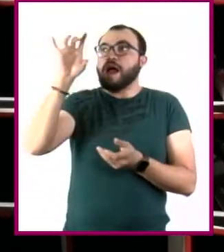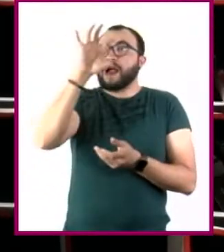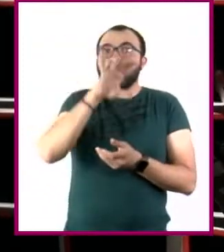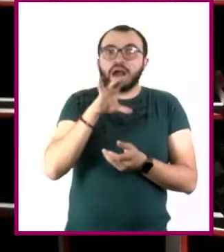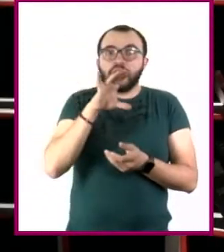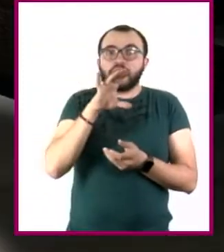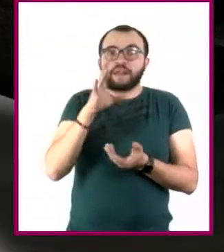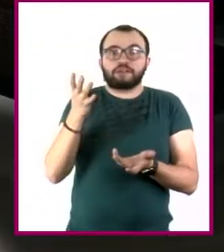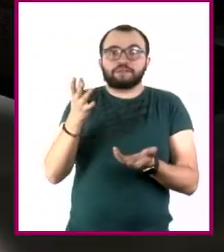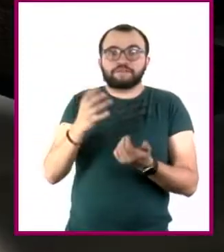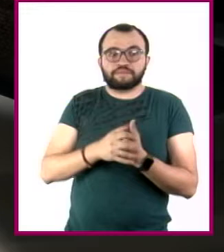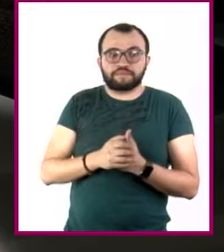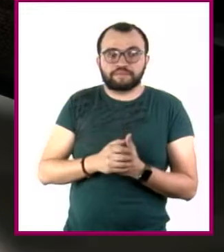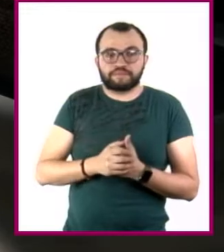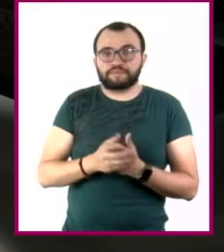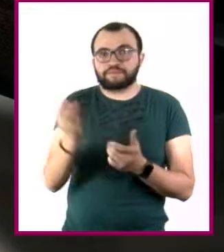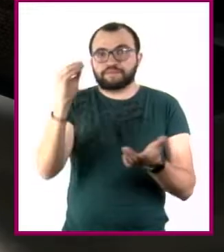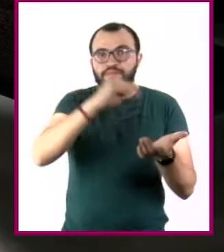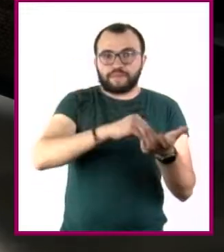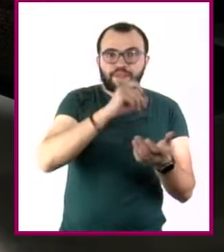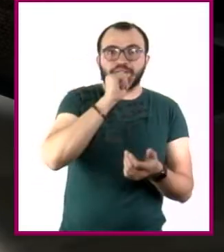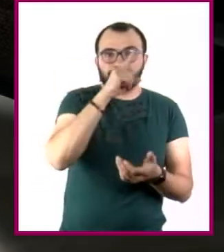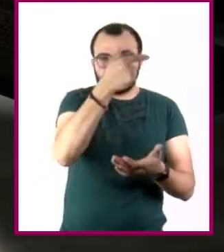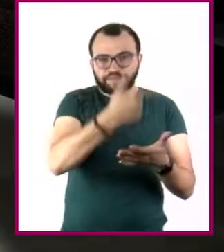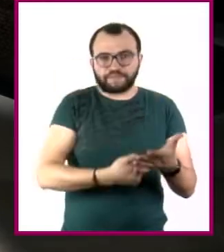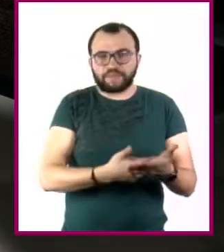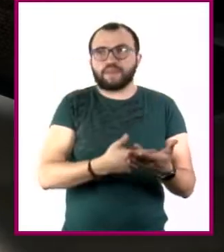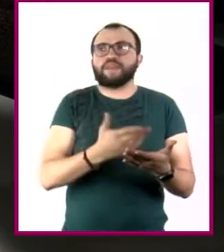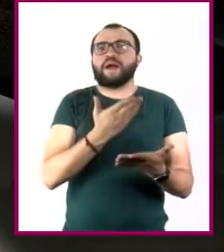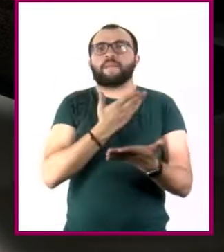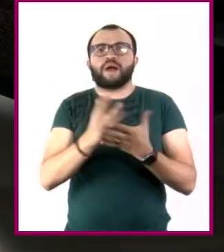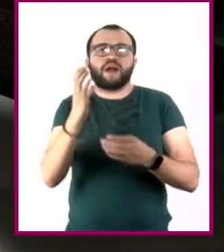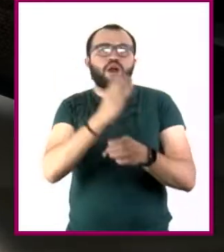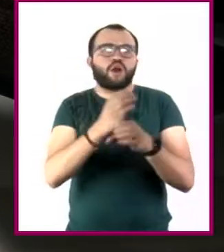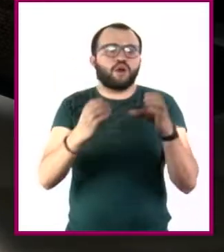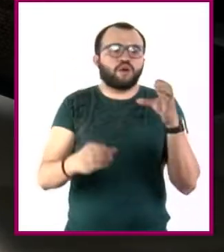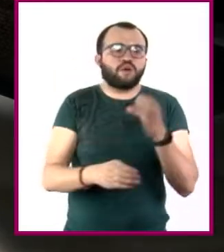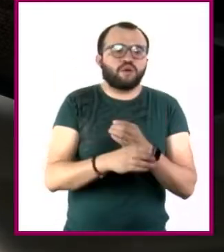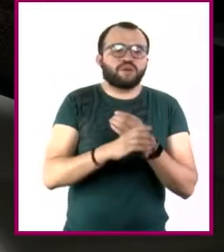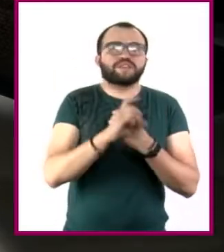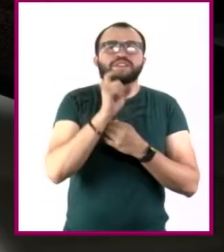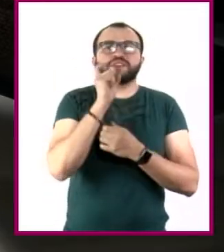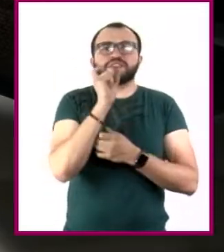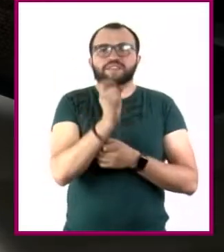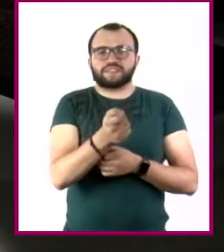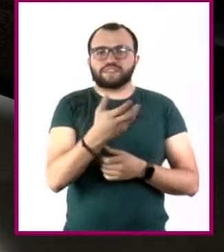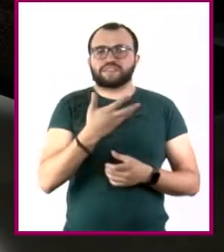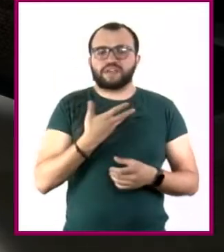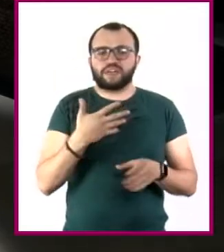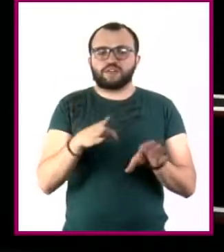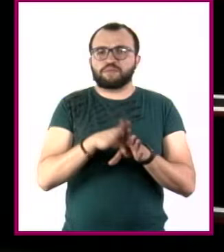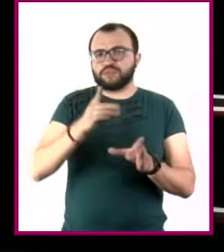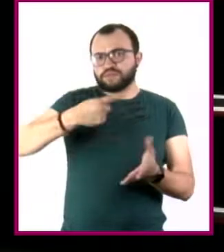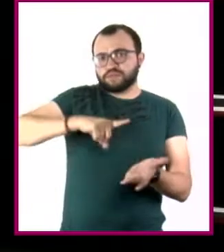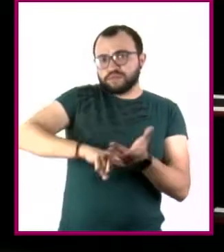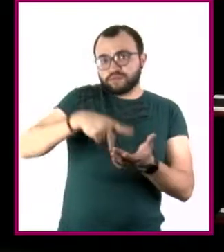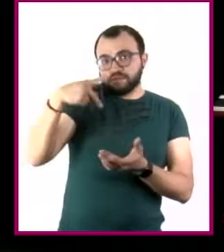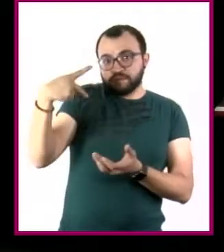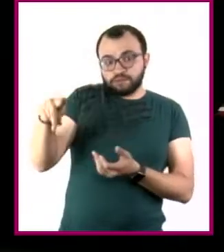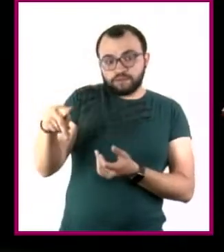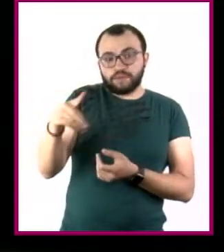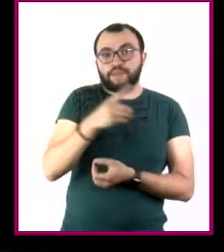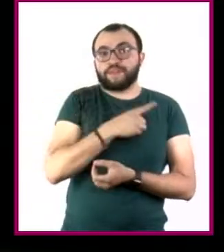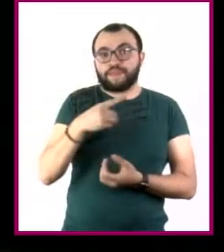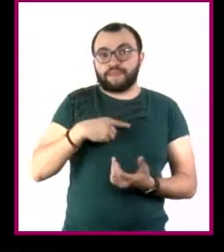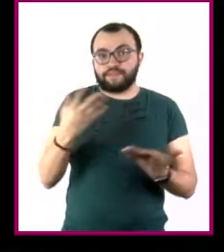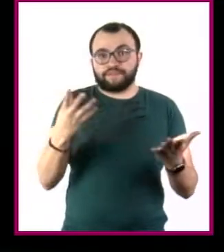oscuridad. Y si además de cosas agregamos las propiedades que éstas tienen, tendría que poner en